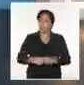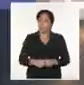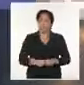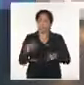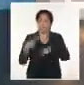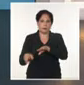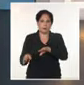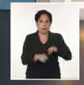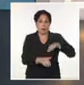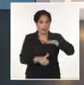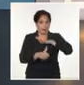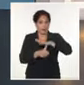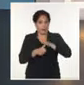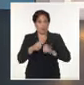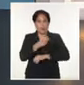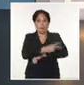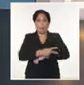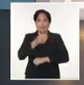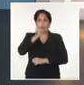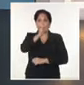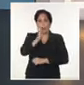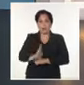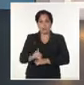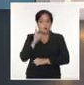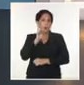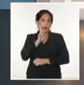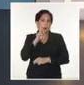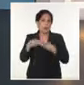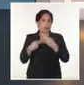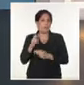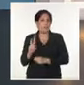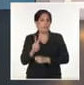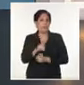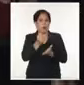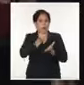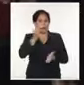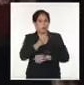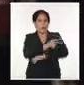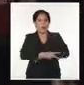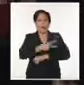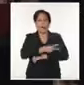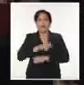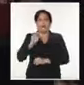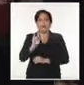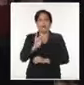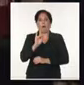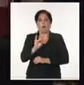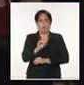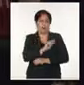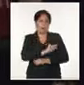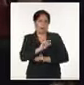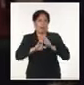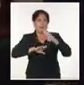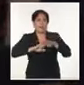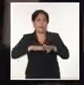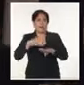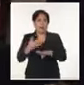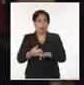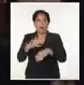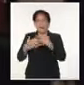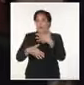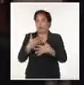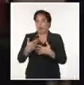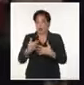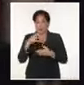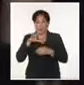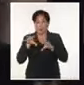El presidente de Brasil, Luis Ignacio Lula da Silva, realiza una visita oficial en Bolivia. Su viaje ocurre pocas semanas después del intento de golpe de Estado en